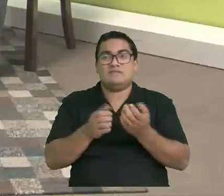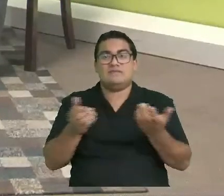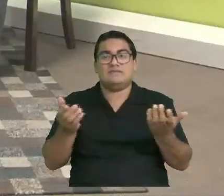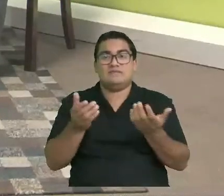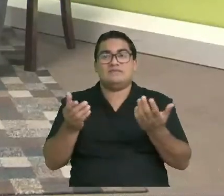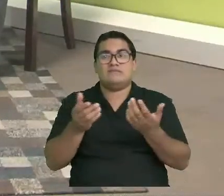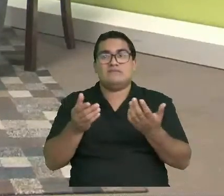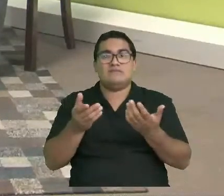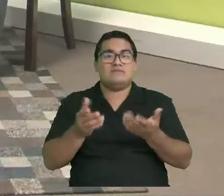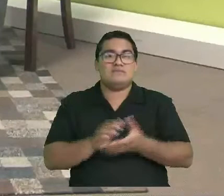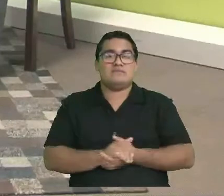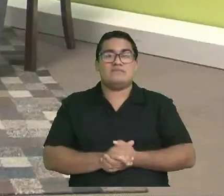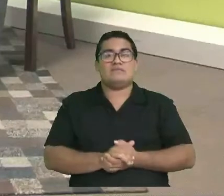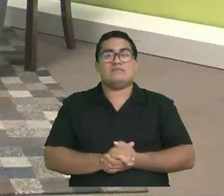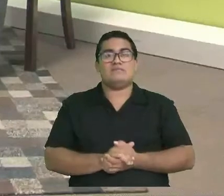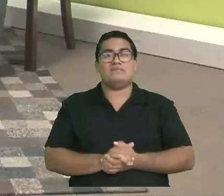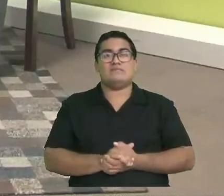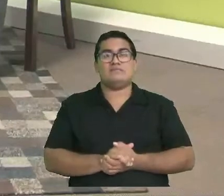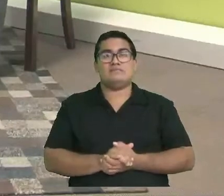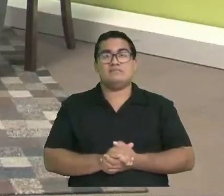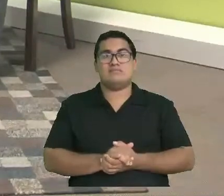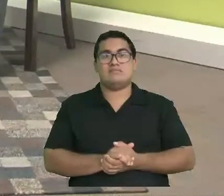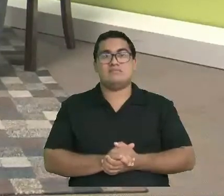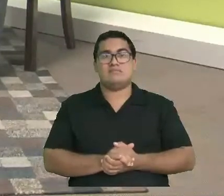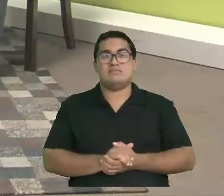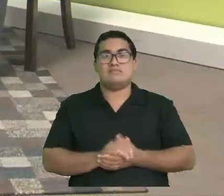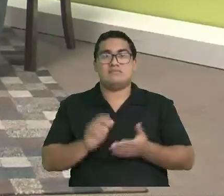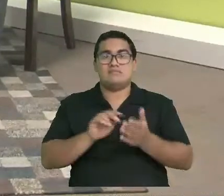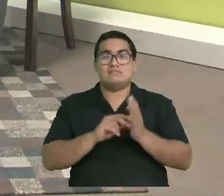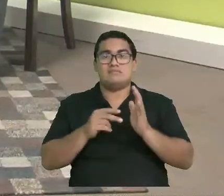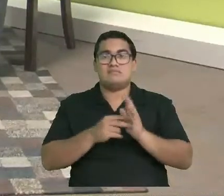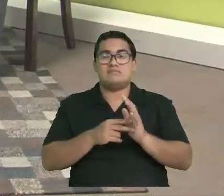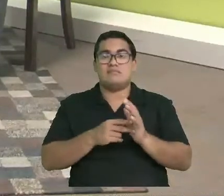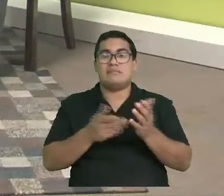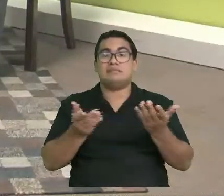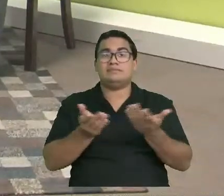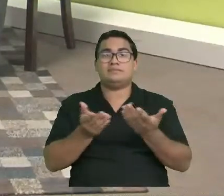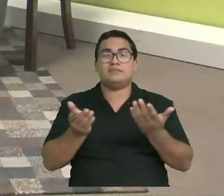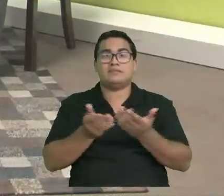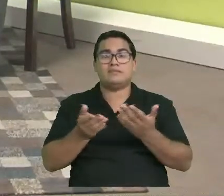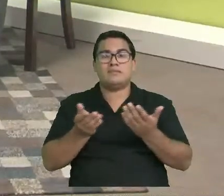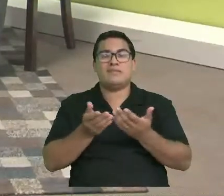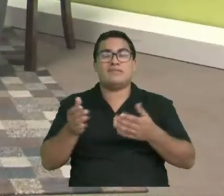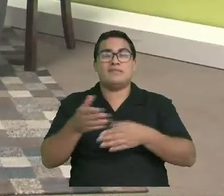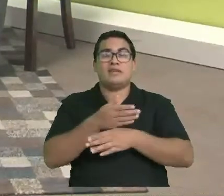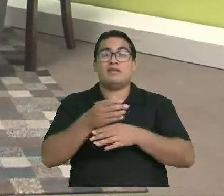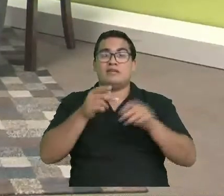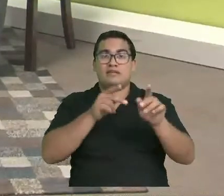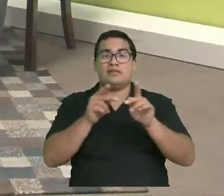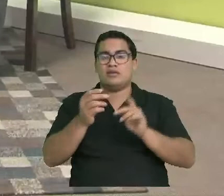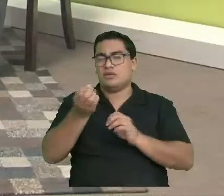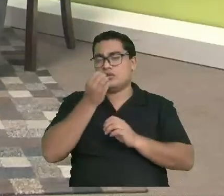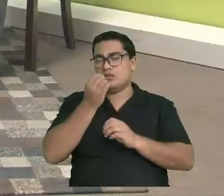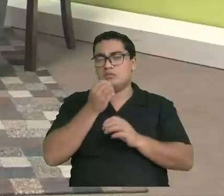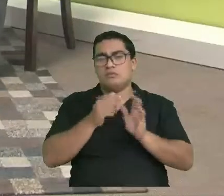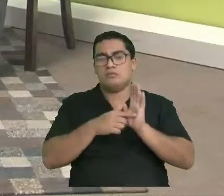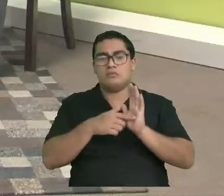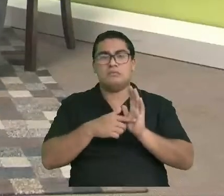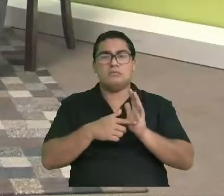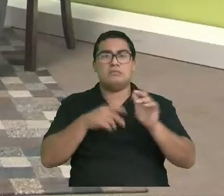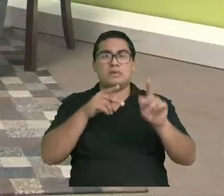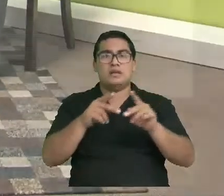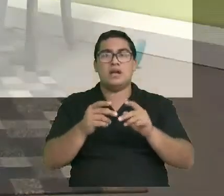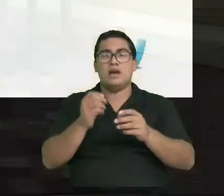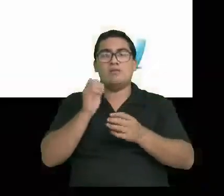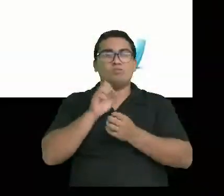de la parte vertical del diente, ¿verdad? Oye, tiene que ver algo con estética también. Y con los alimentos, obviamente los alimentos no se van a masticar